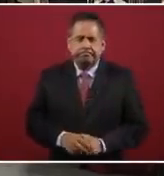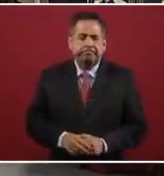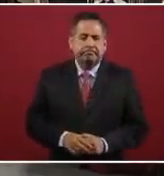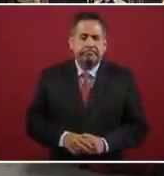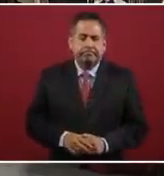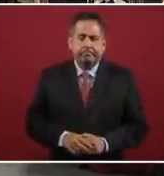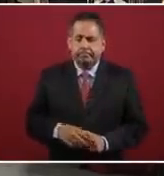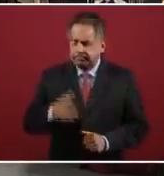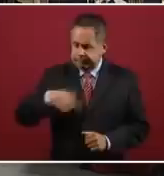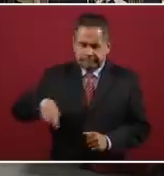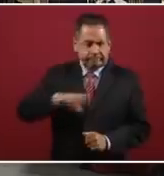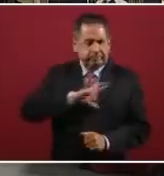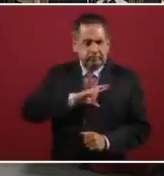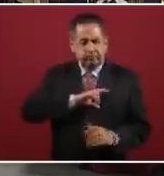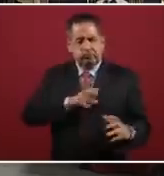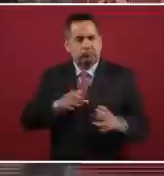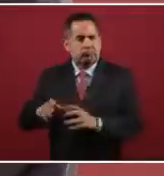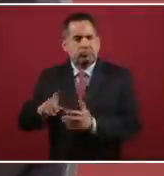del sector público.